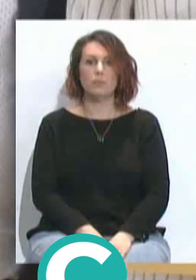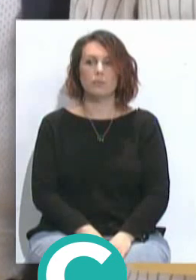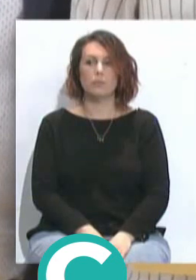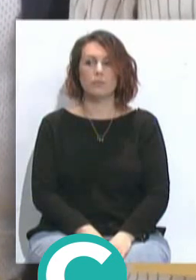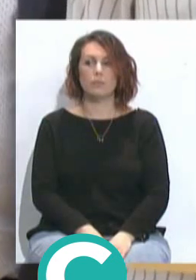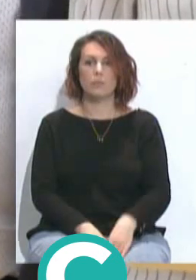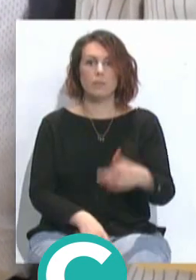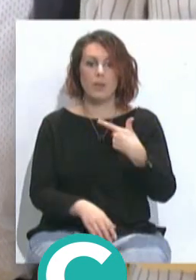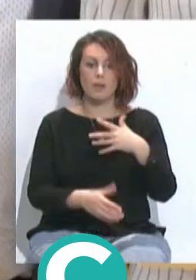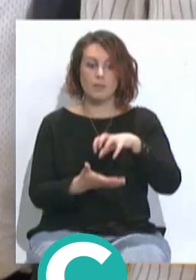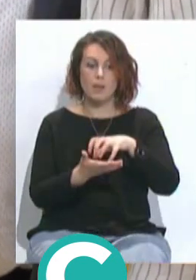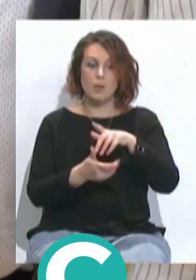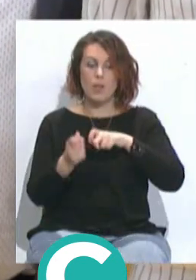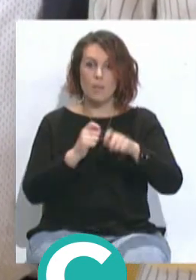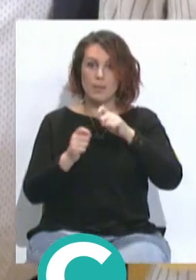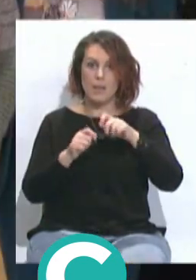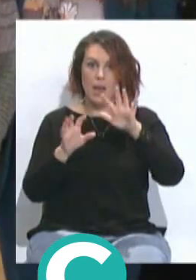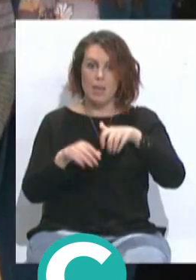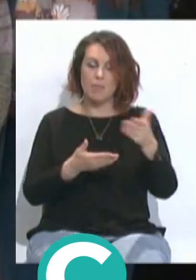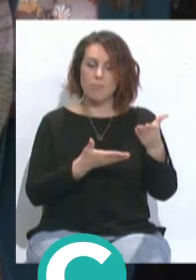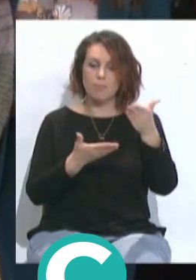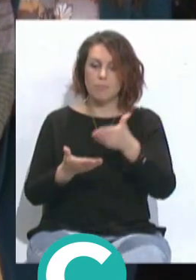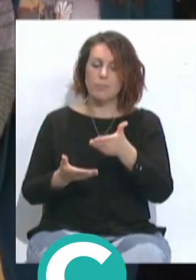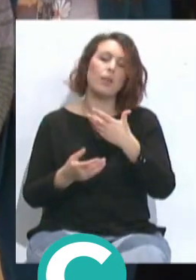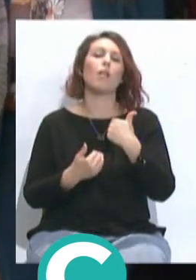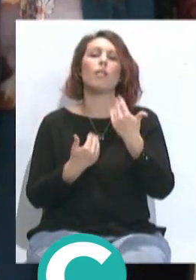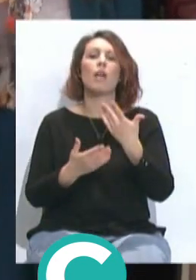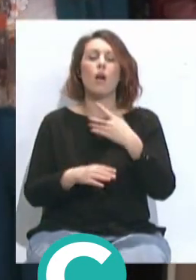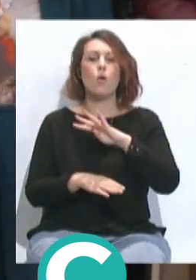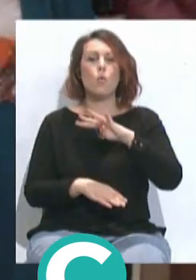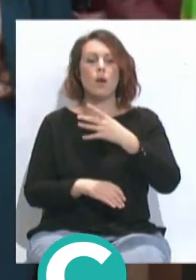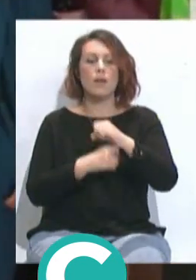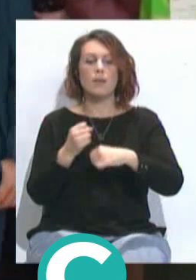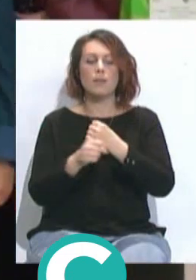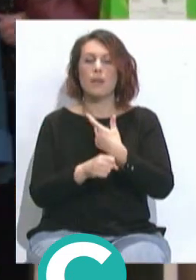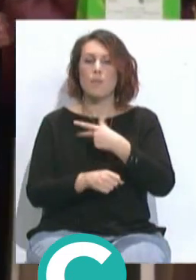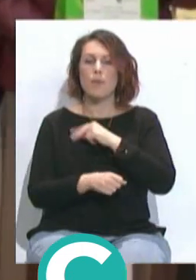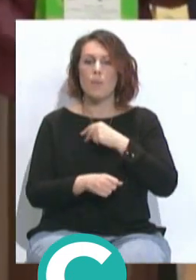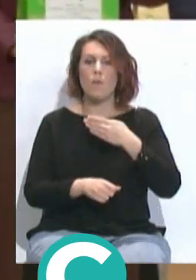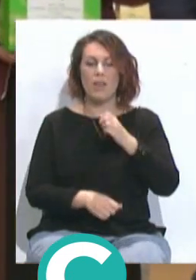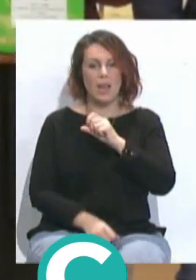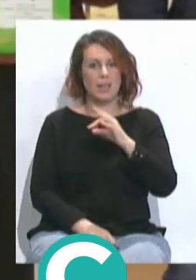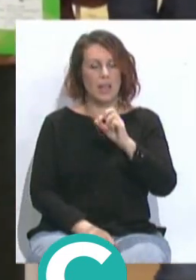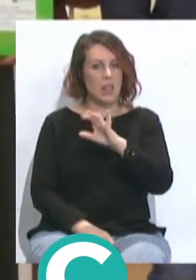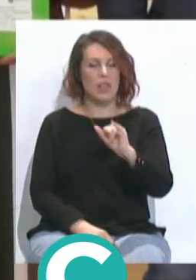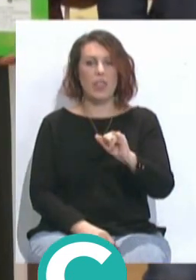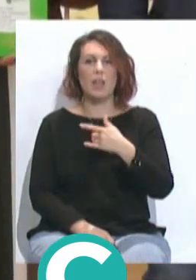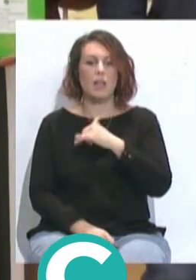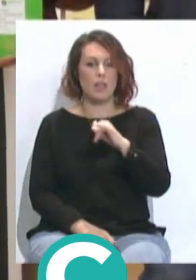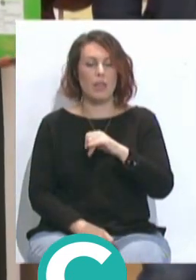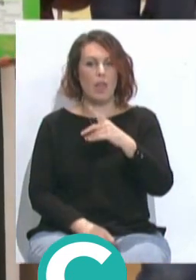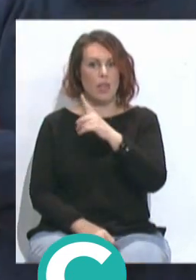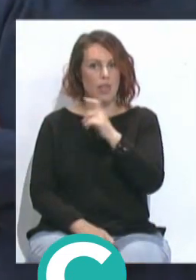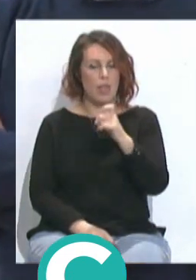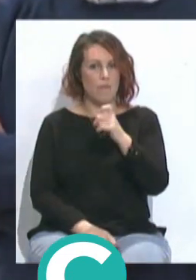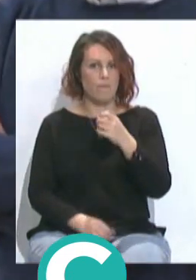La sede de la Asociación de la Prensa de Cádiz ha acogido la entrega de la cuarta edición de los premios Beatriz Cienfuegos que concede la APC y el Colegio